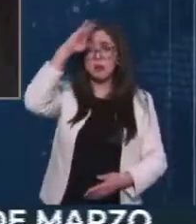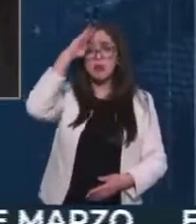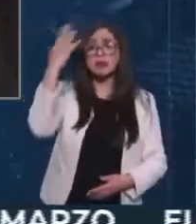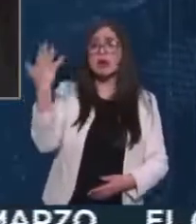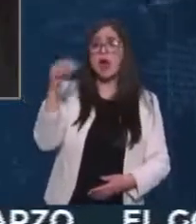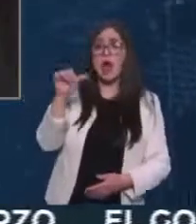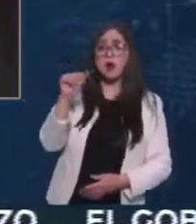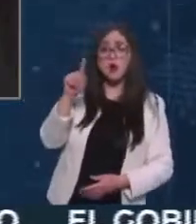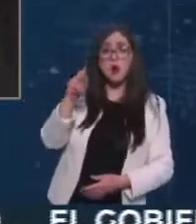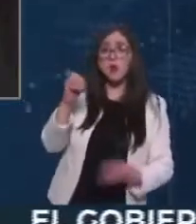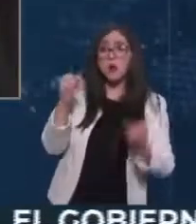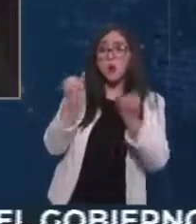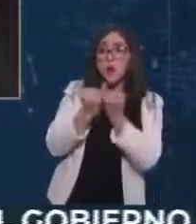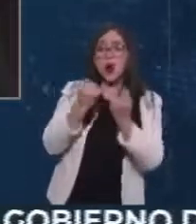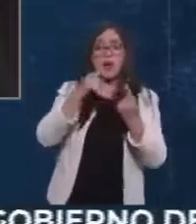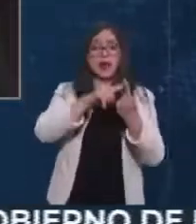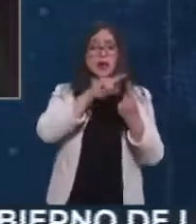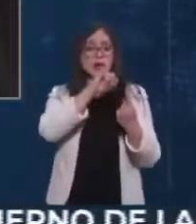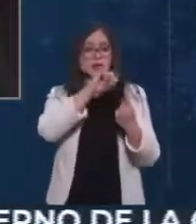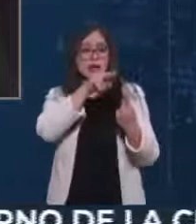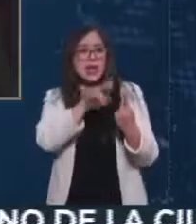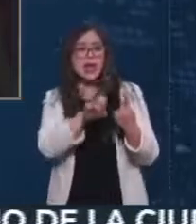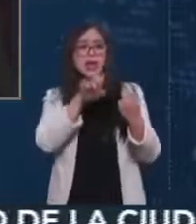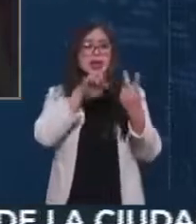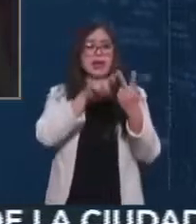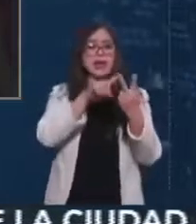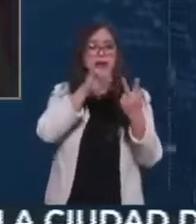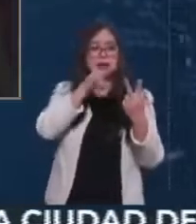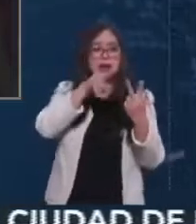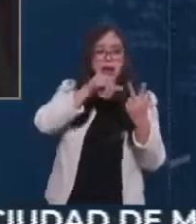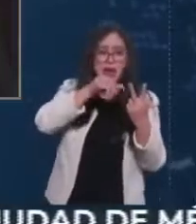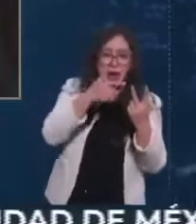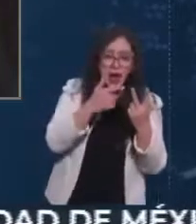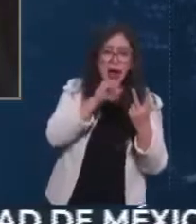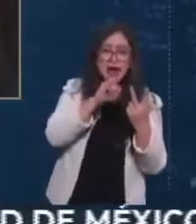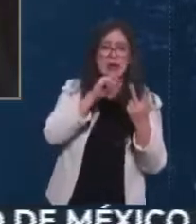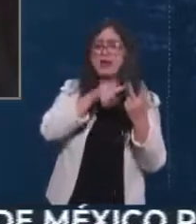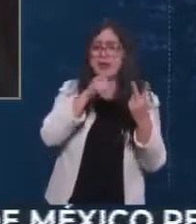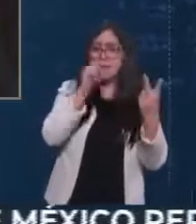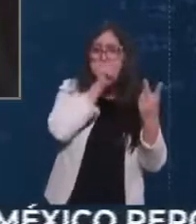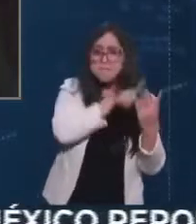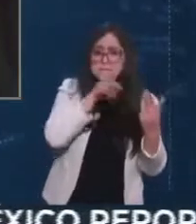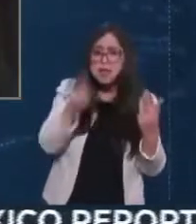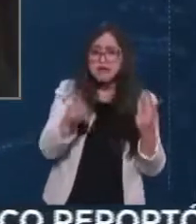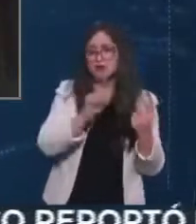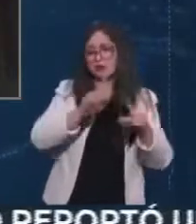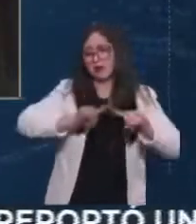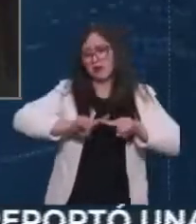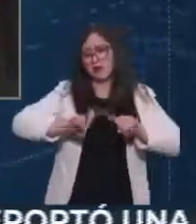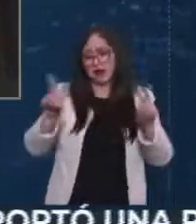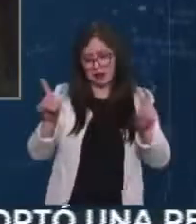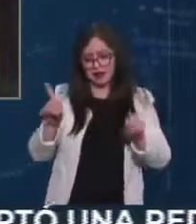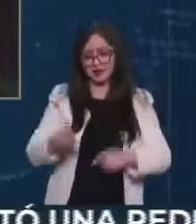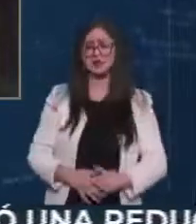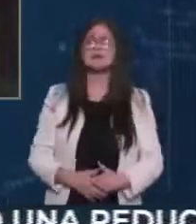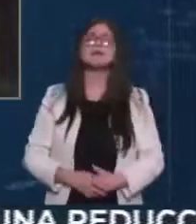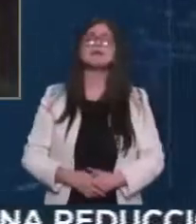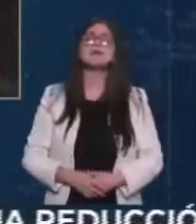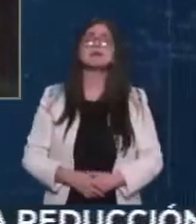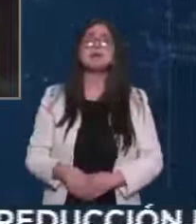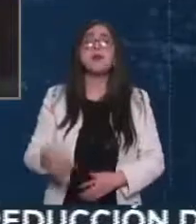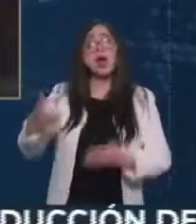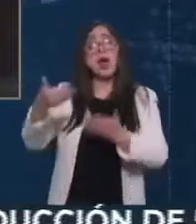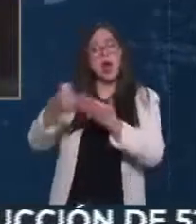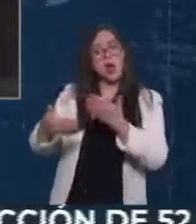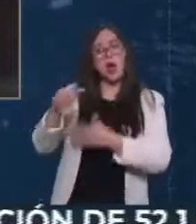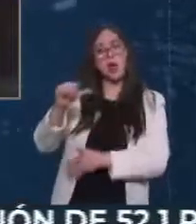del INE o del INEGI o del INAI. Eso por un lado. Entonces, esto que acaba de entregar la